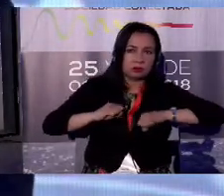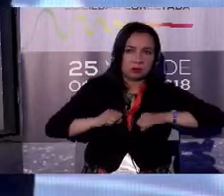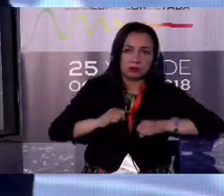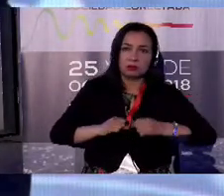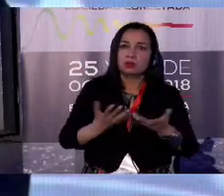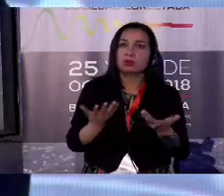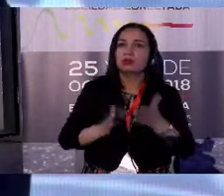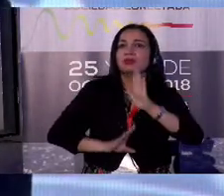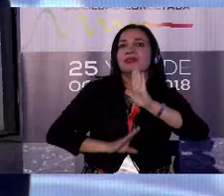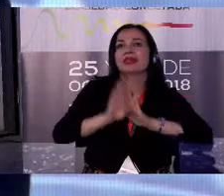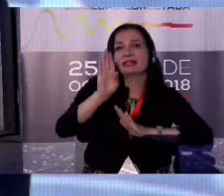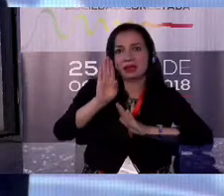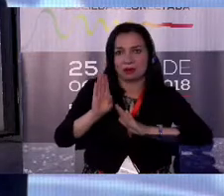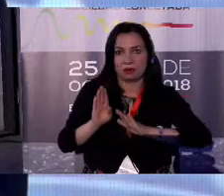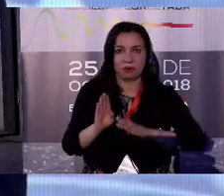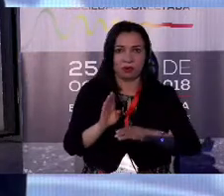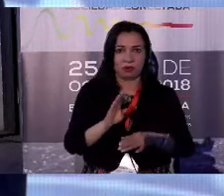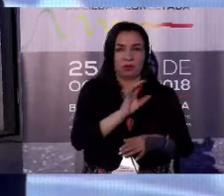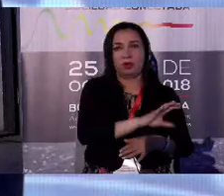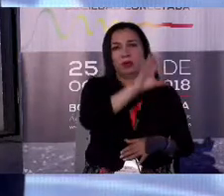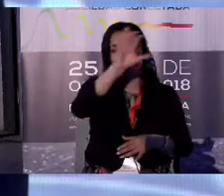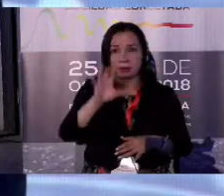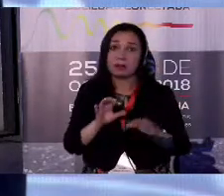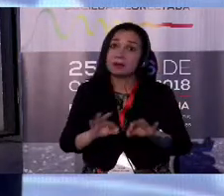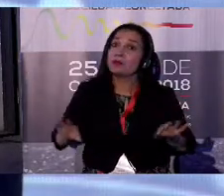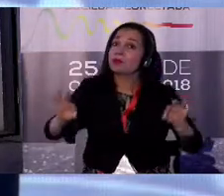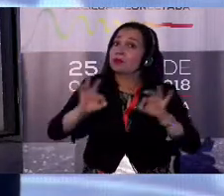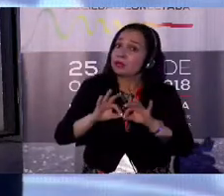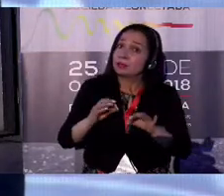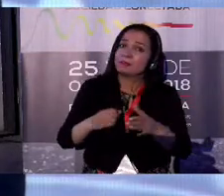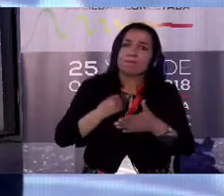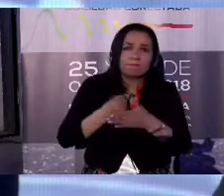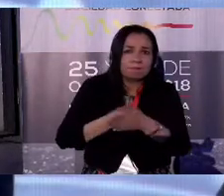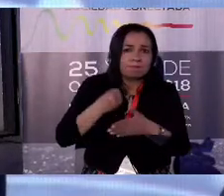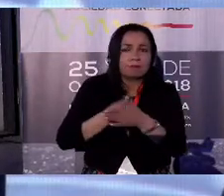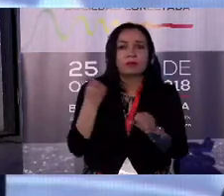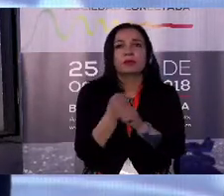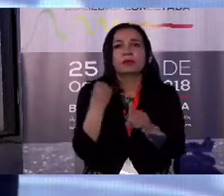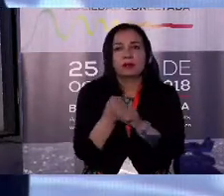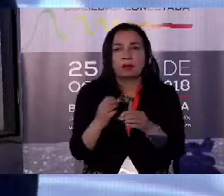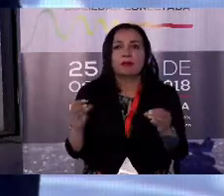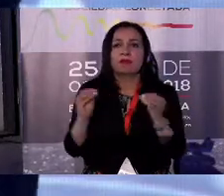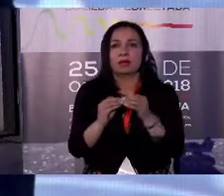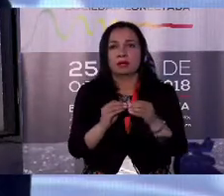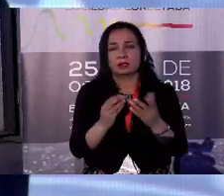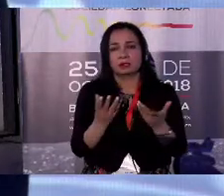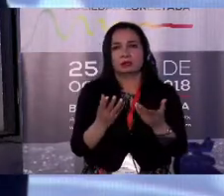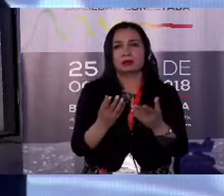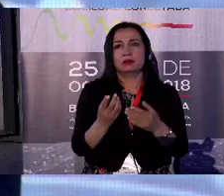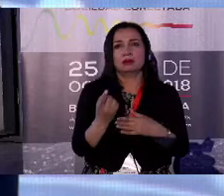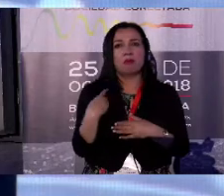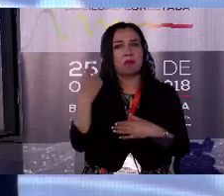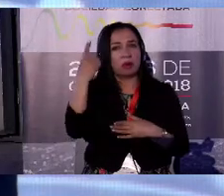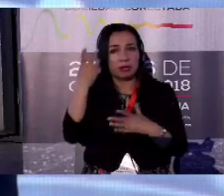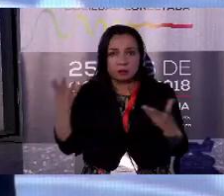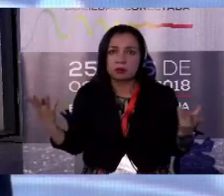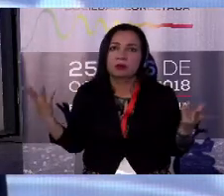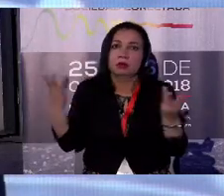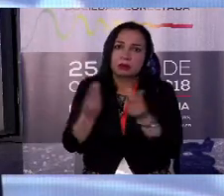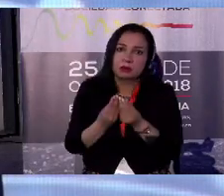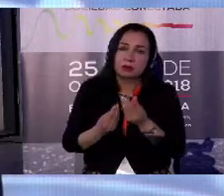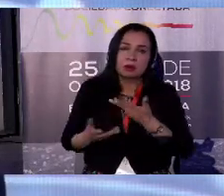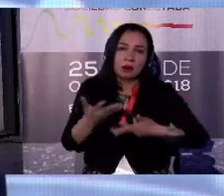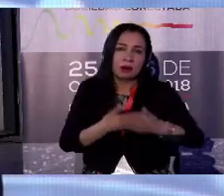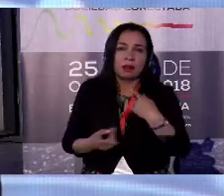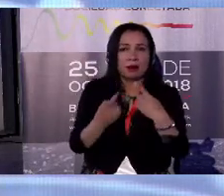de desarrollo. Así que es fundamental seguir trabajando también a nivel político en lo que es el diálogo, en estos diálogos para y